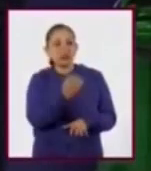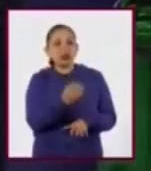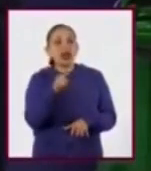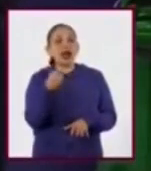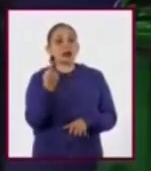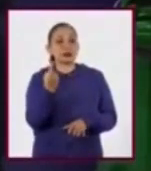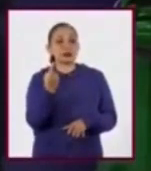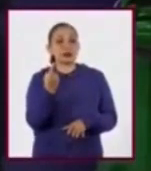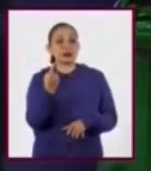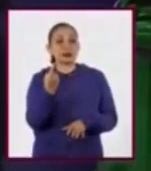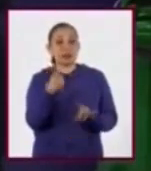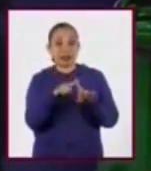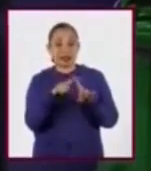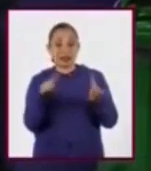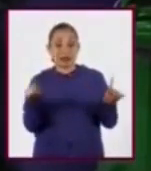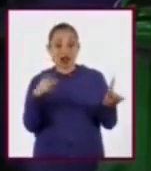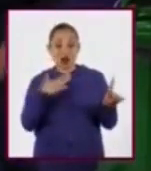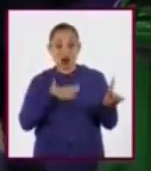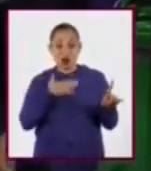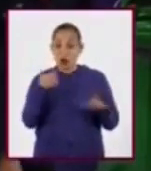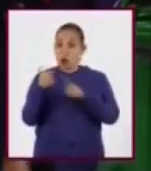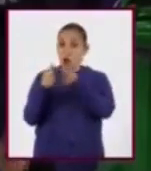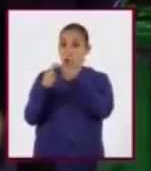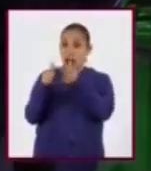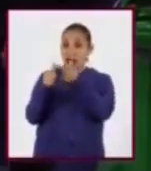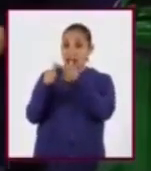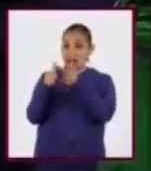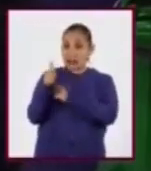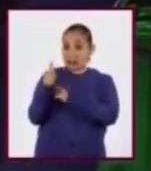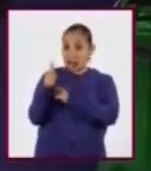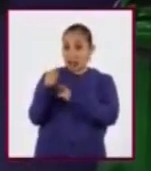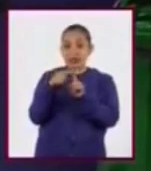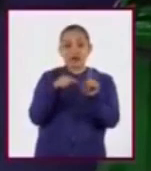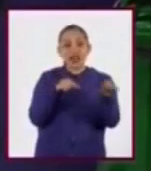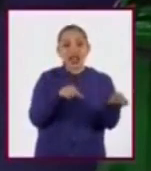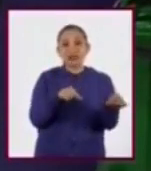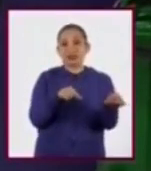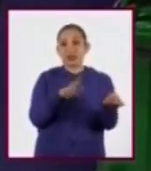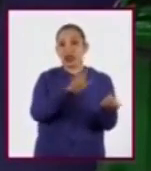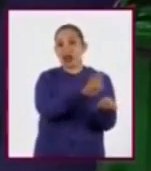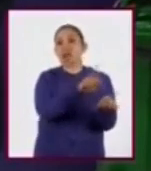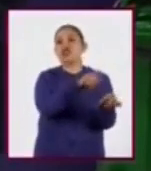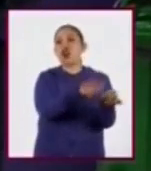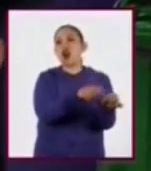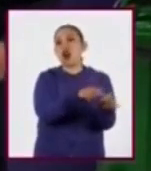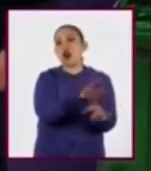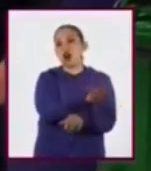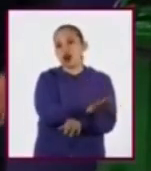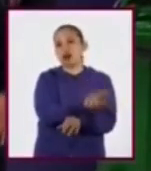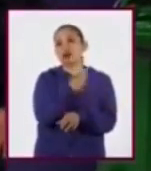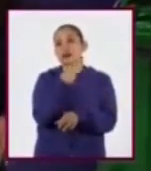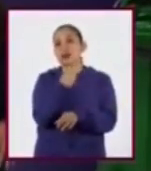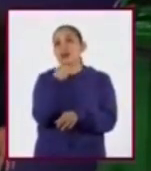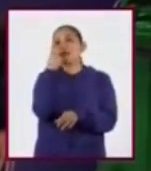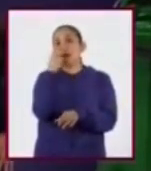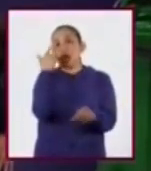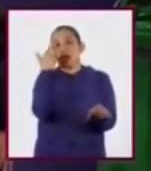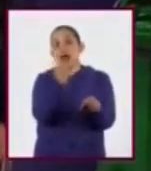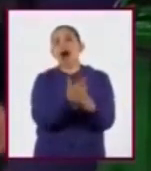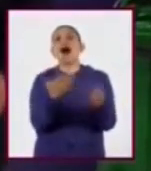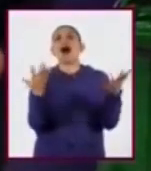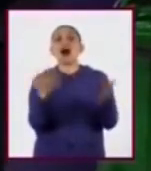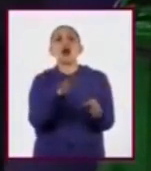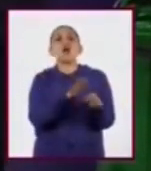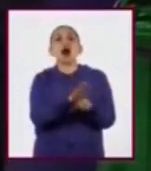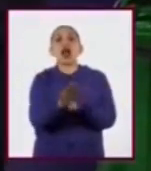es que, a diferencia de nuestra huella dactilar, esta es colorida y sirve también para identificar